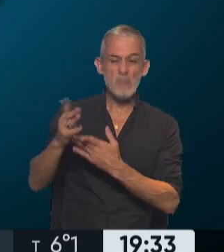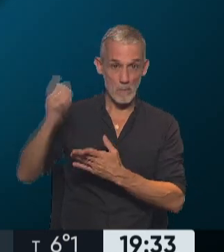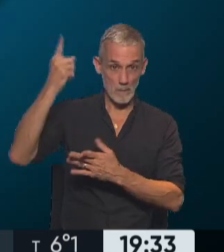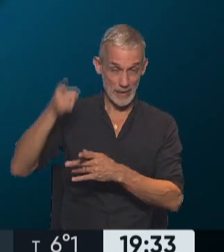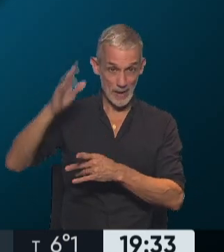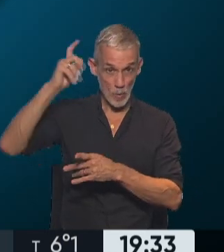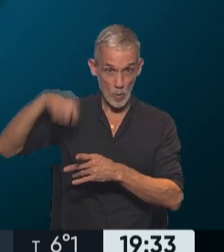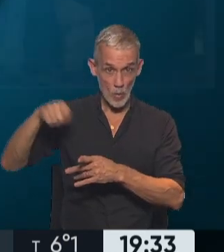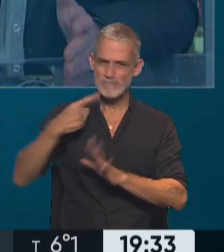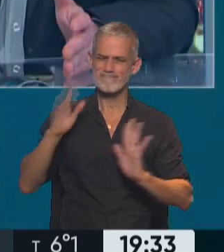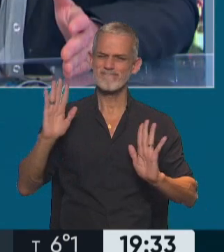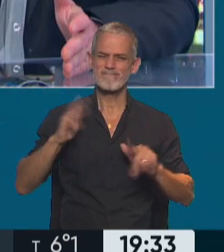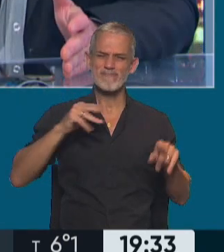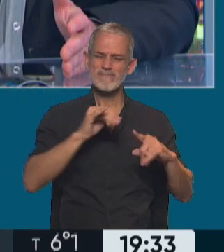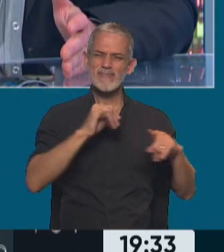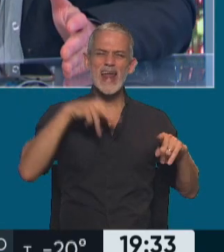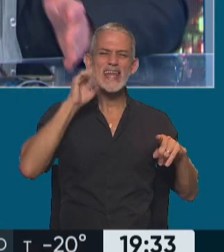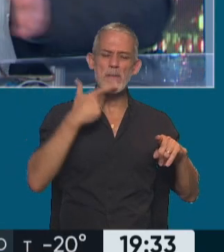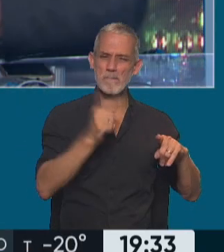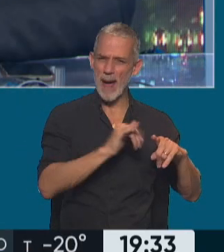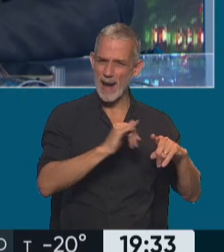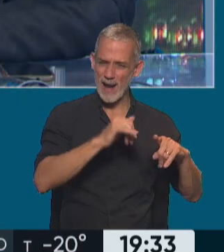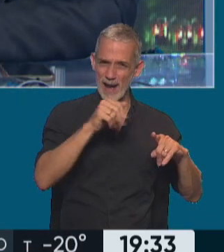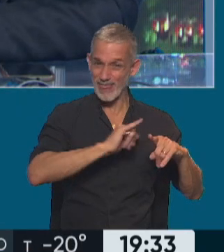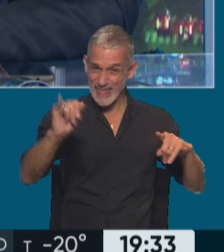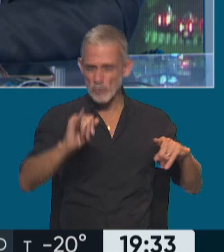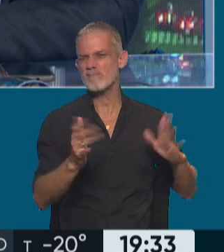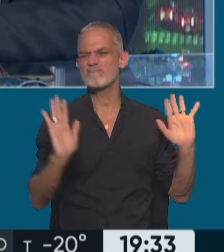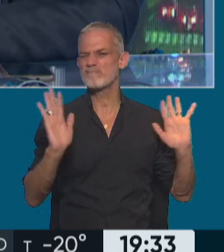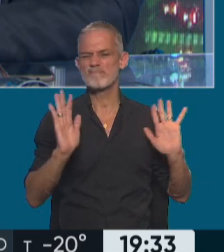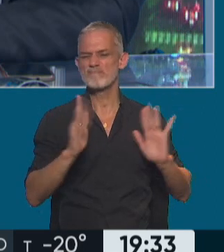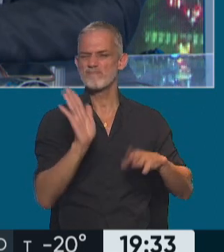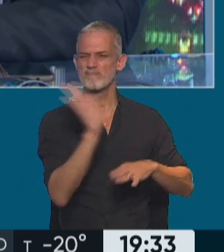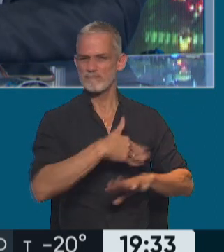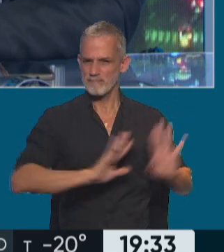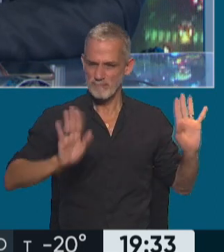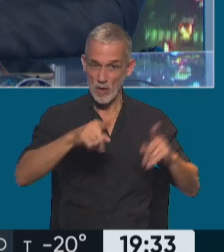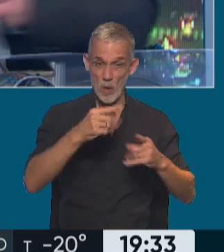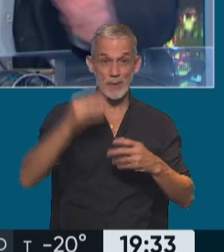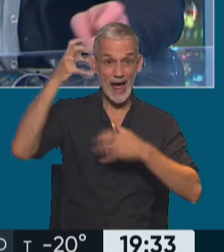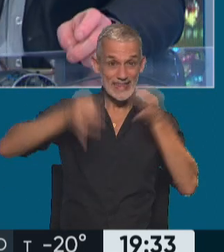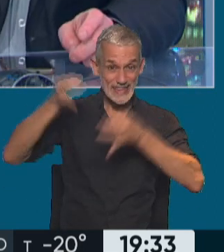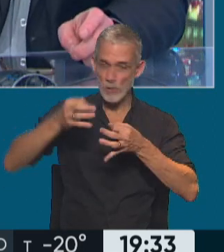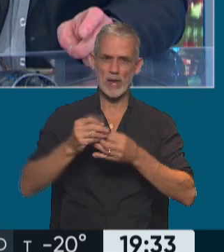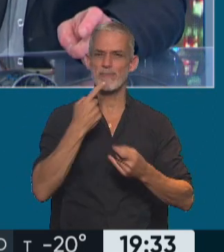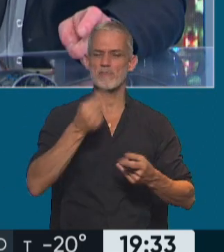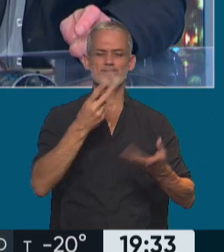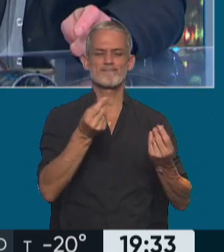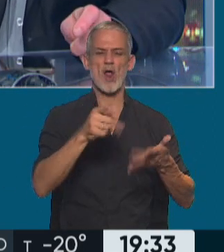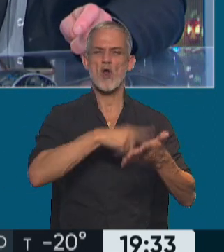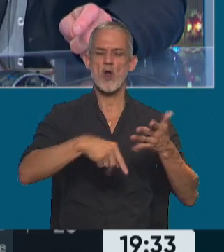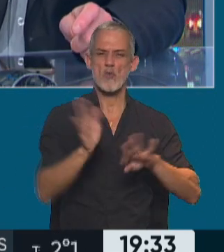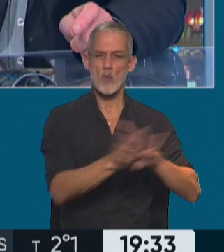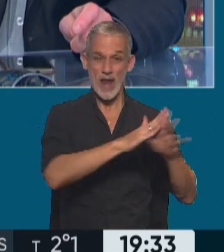primero en desestimar la denuncia de Alberto Nisman, que finalmente fue desestimada por un tribunal oral. Los